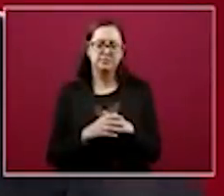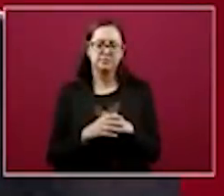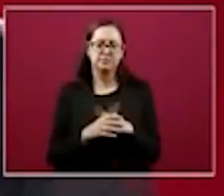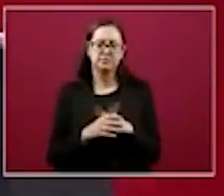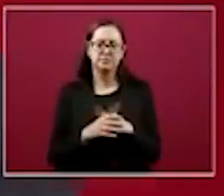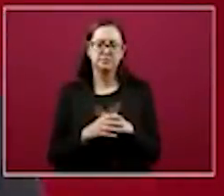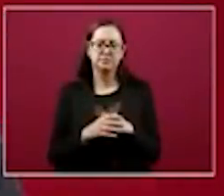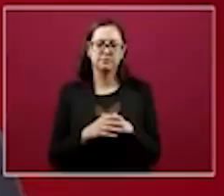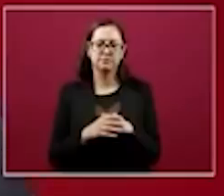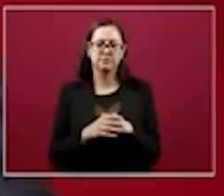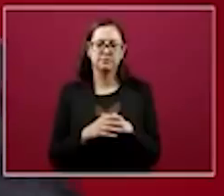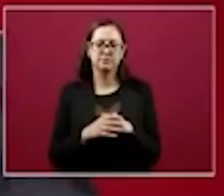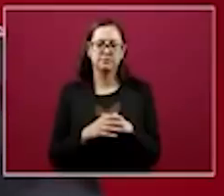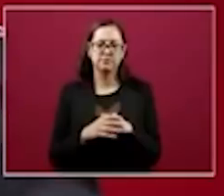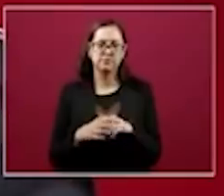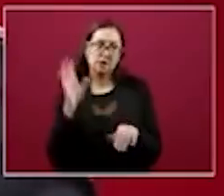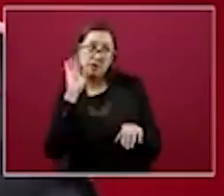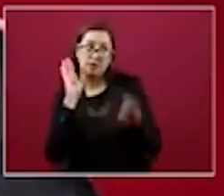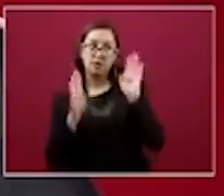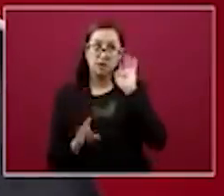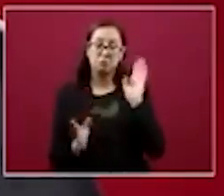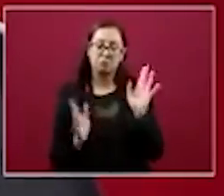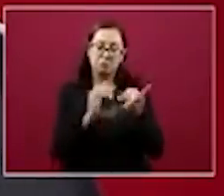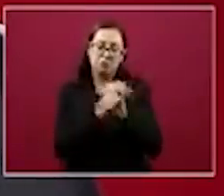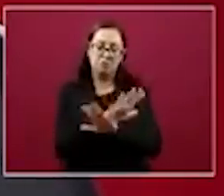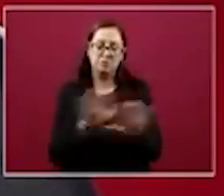me llega la noticia